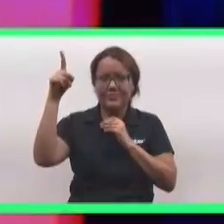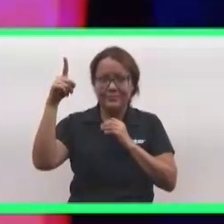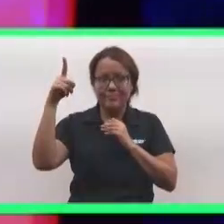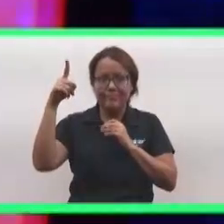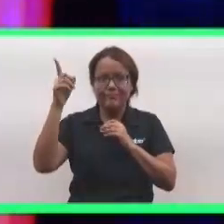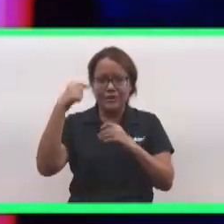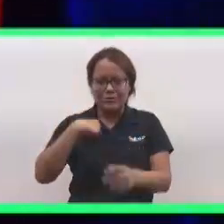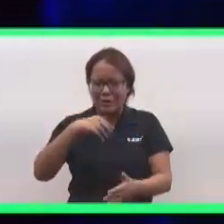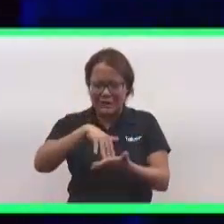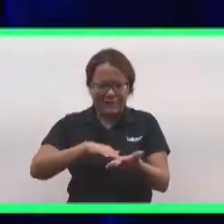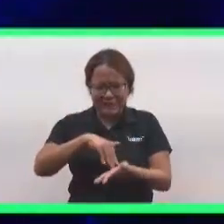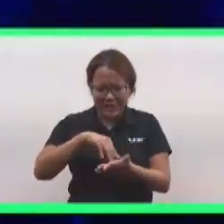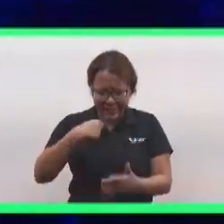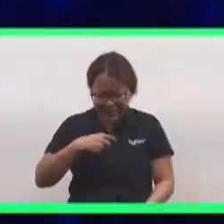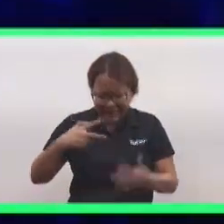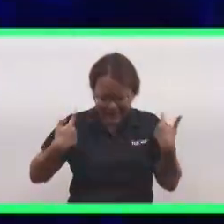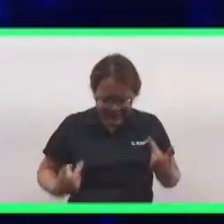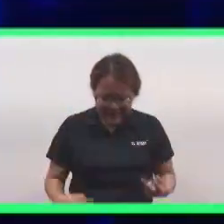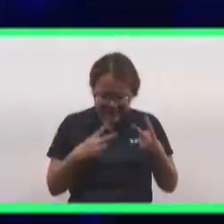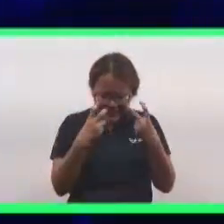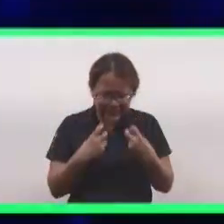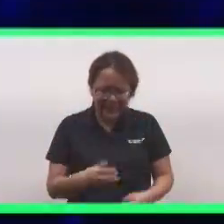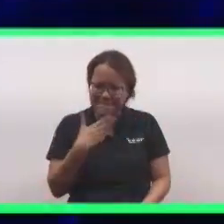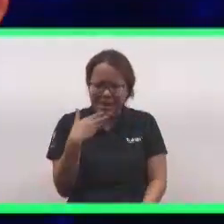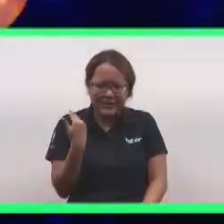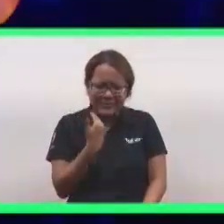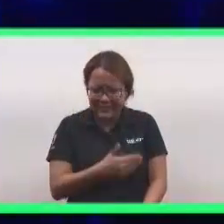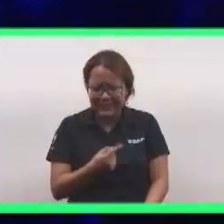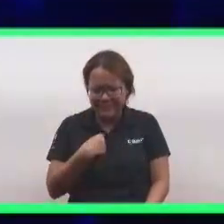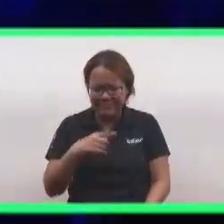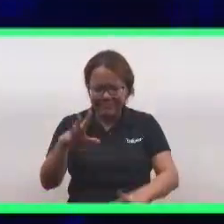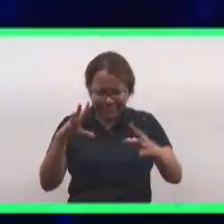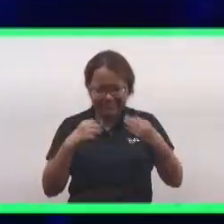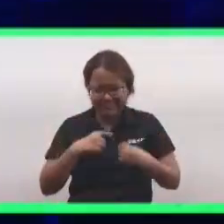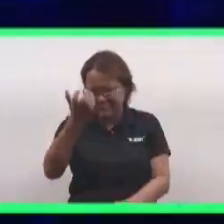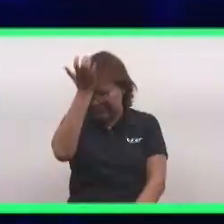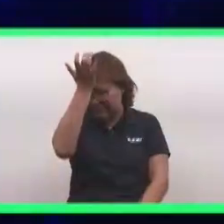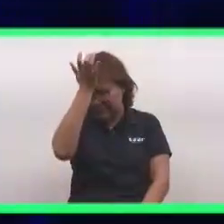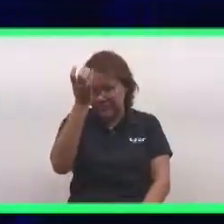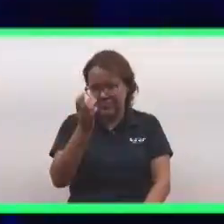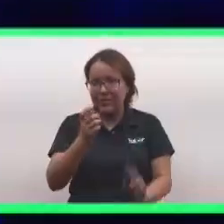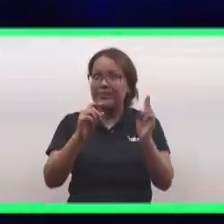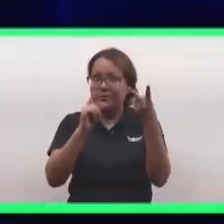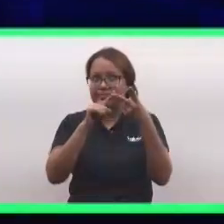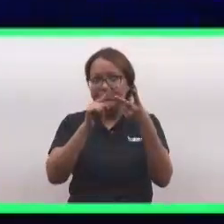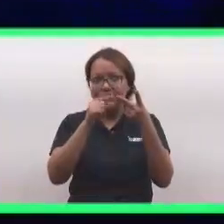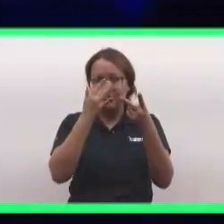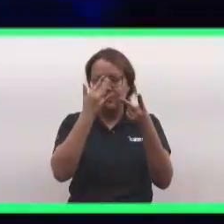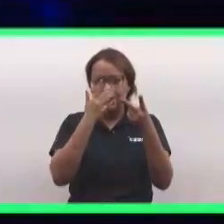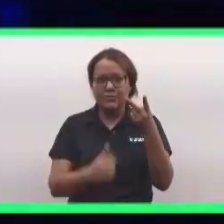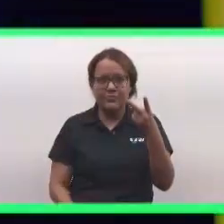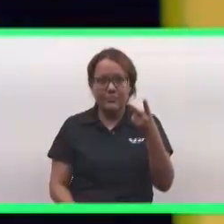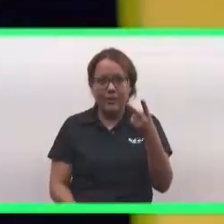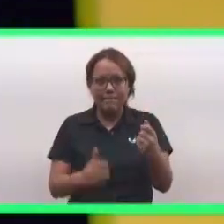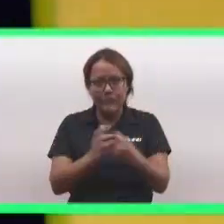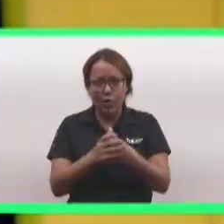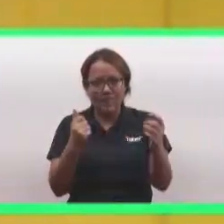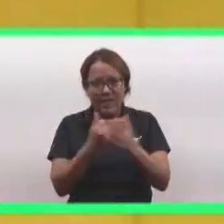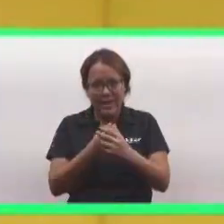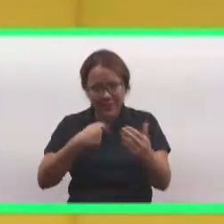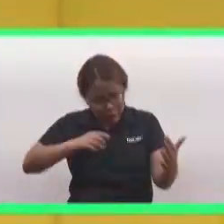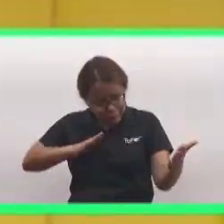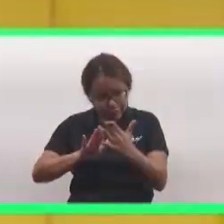Confronta tus debilidades. Analiza lo que está pasando. Reconoce que estás equivocado. Número dos, habla con tu problema.